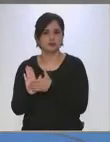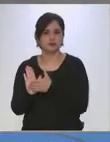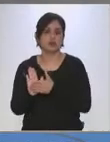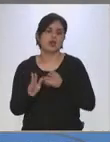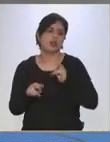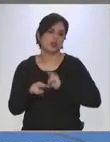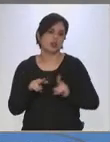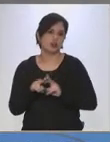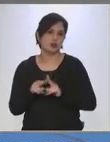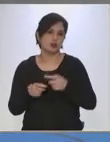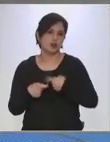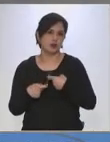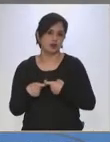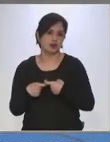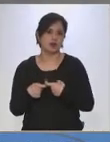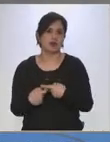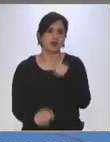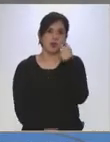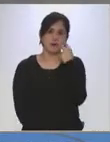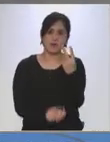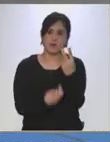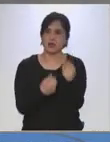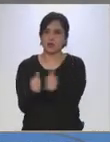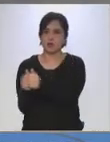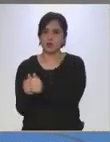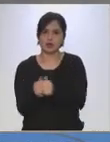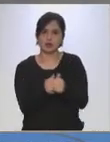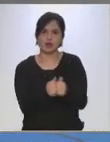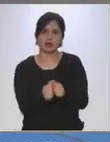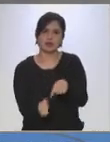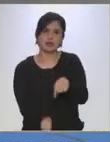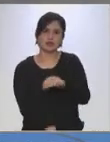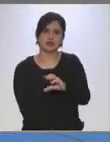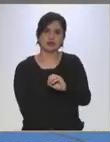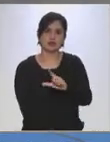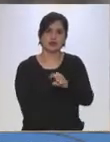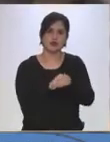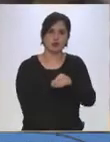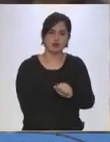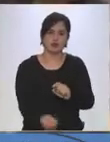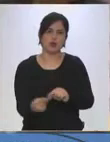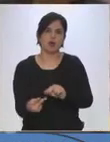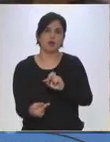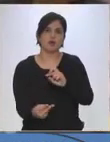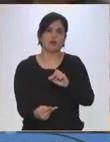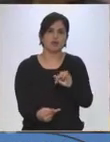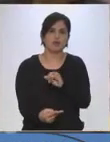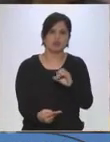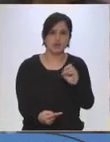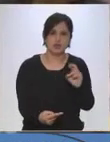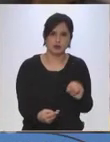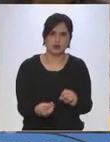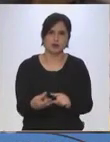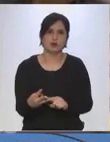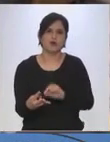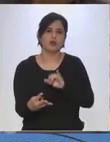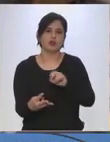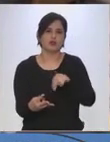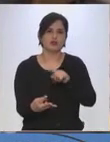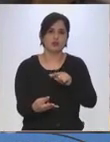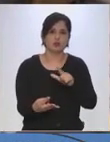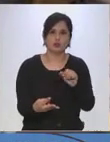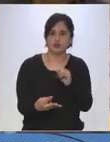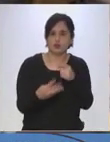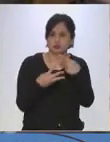hechos tangibles aquí veo a varios de mis colegas al senador coloma al senador pizarro al senador insulsa y